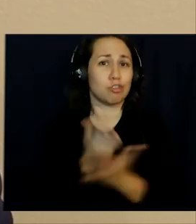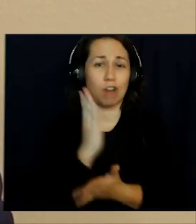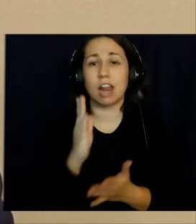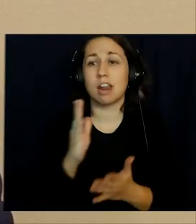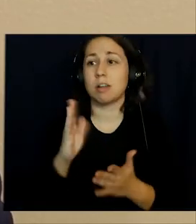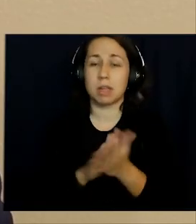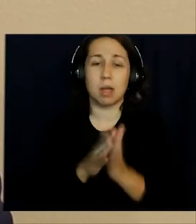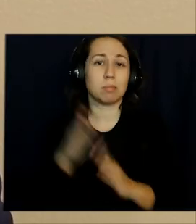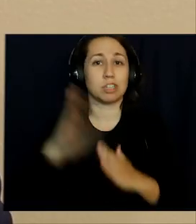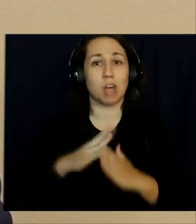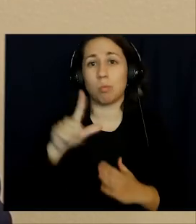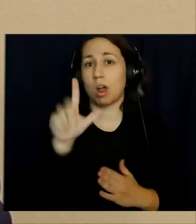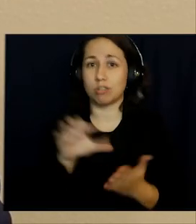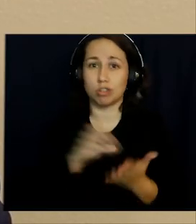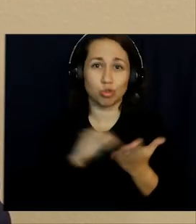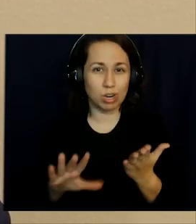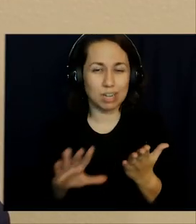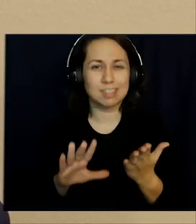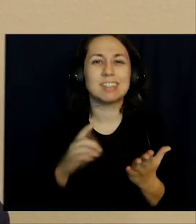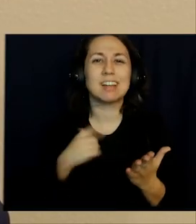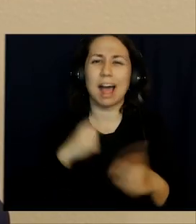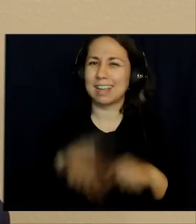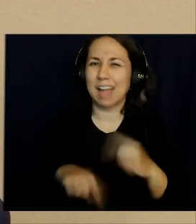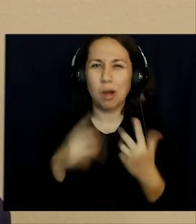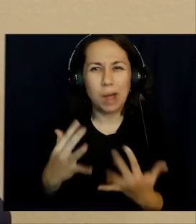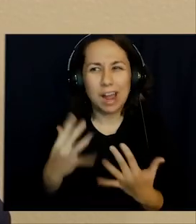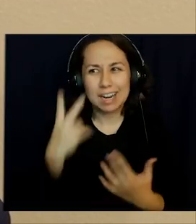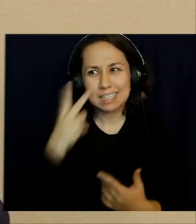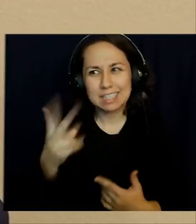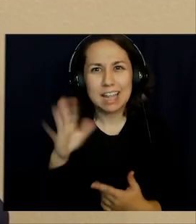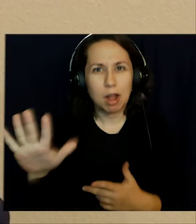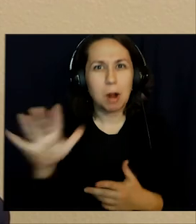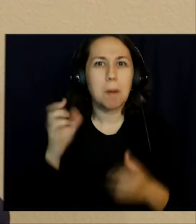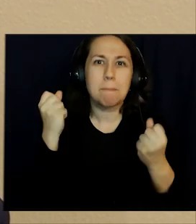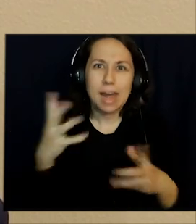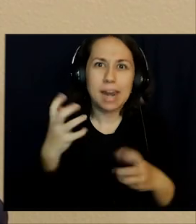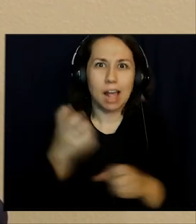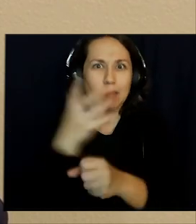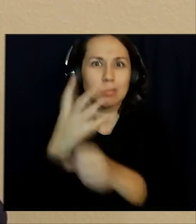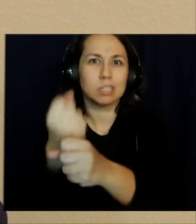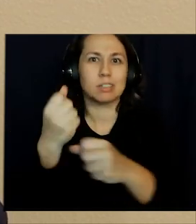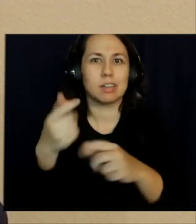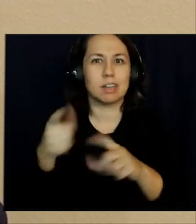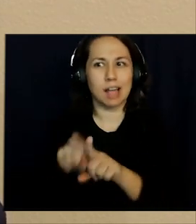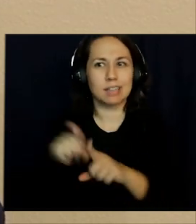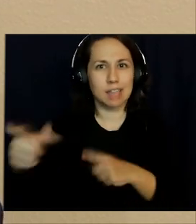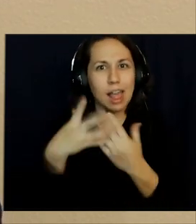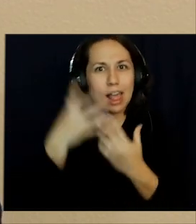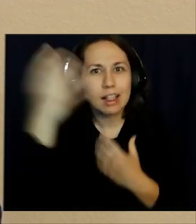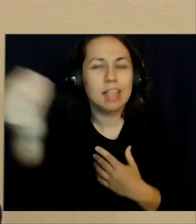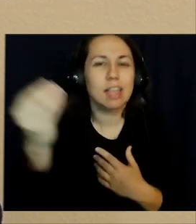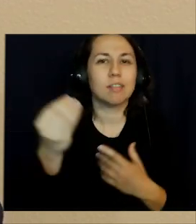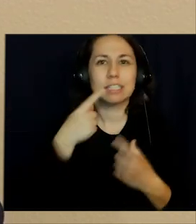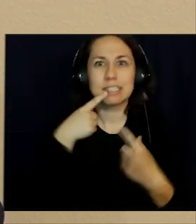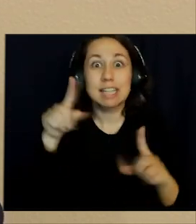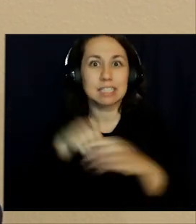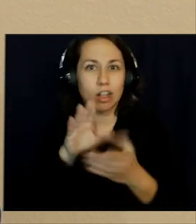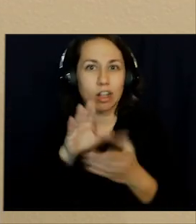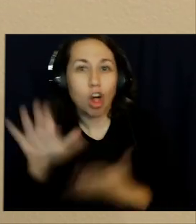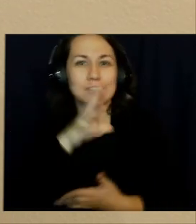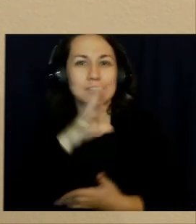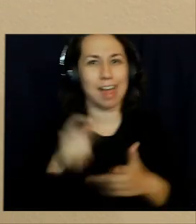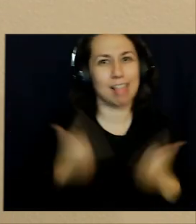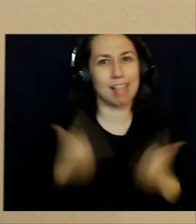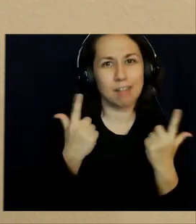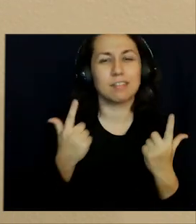perseverancia excepcional, carácter y excelencia académica. Se han ganado el honor de ser llamados entre los